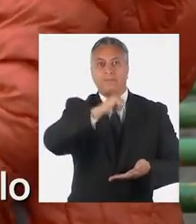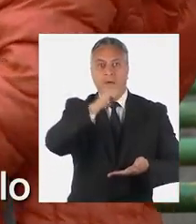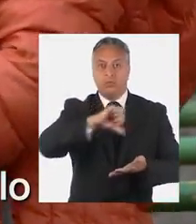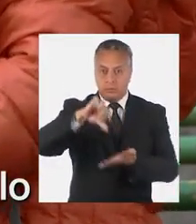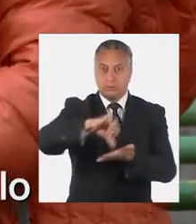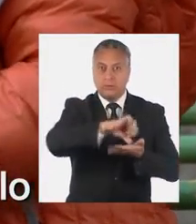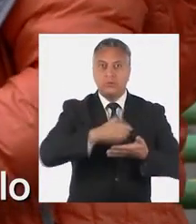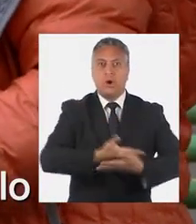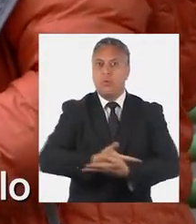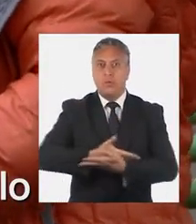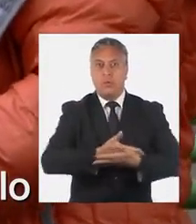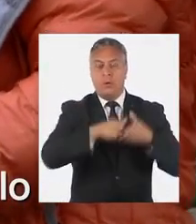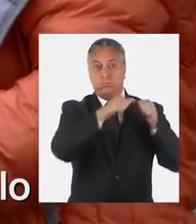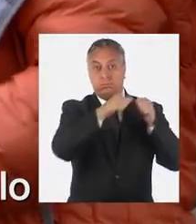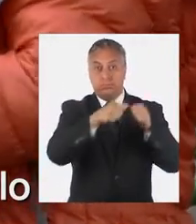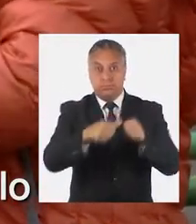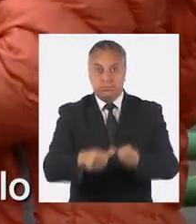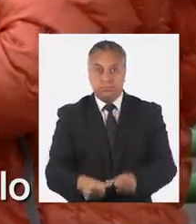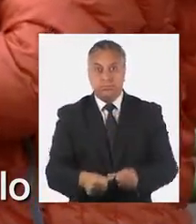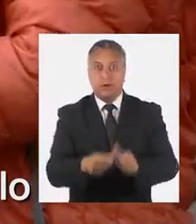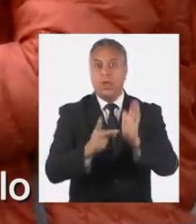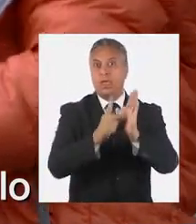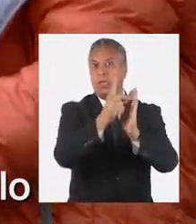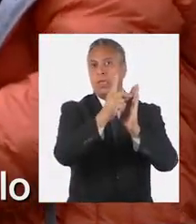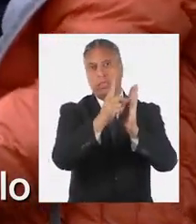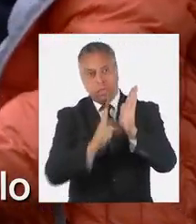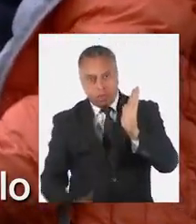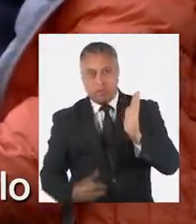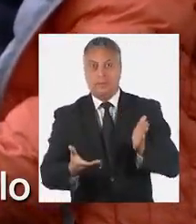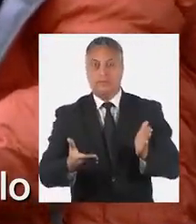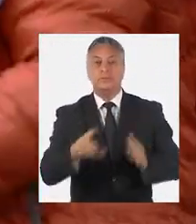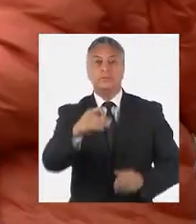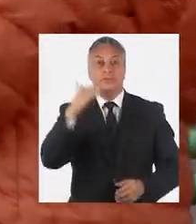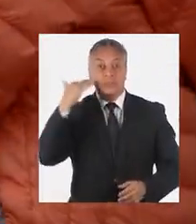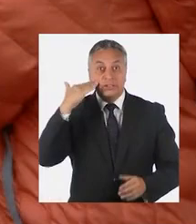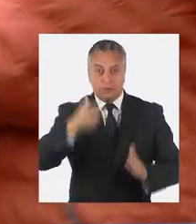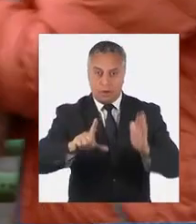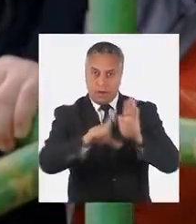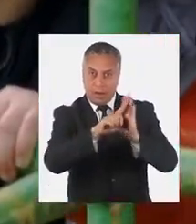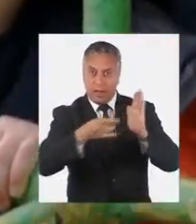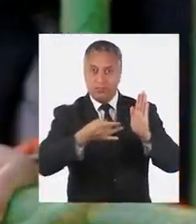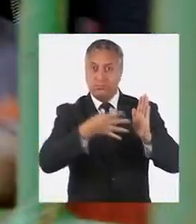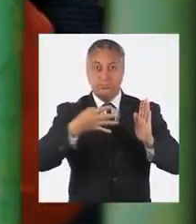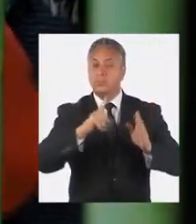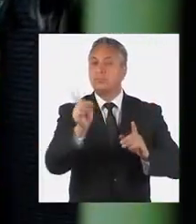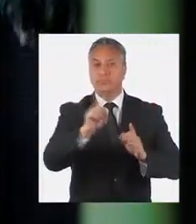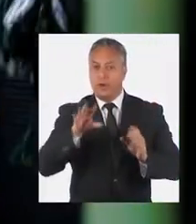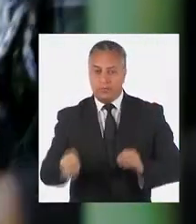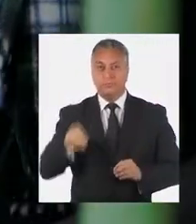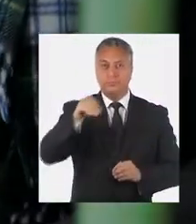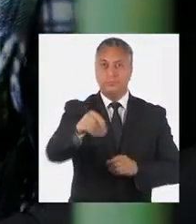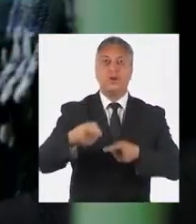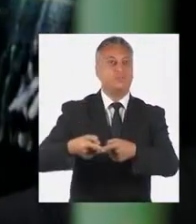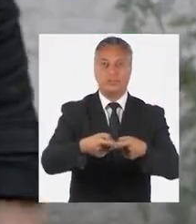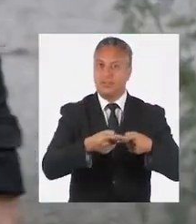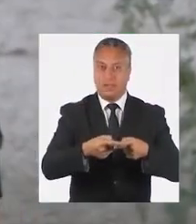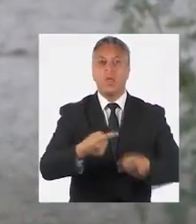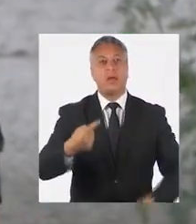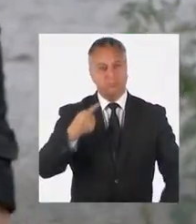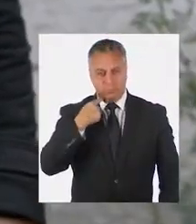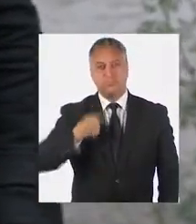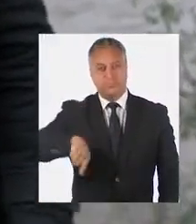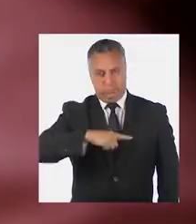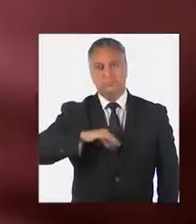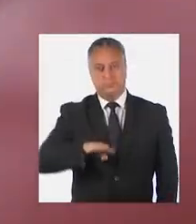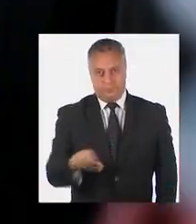los centros están llenos de bebés institucionalizados, deteriorando su desarrollo. Los niños infractores de ley no son reinsertados en la sociedad.